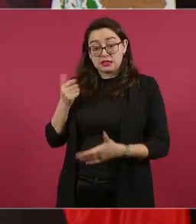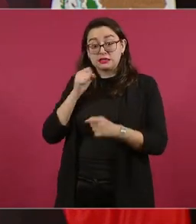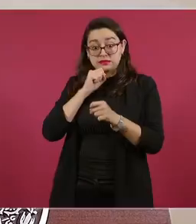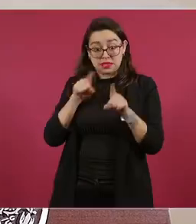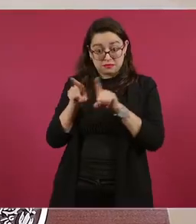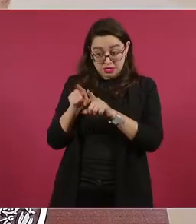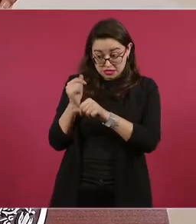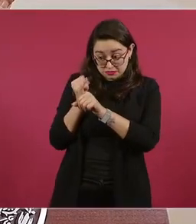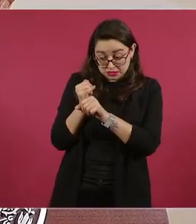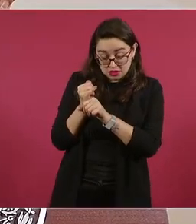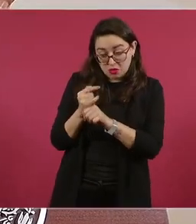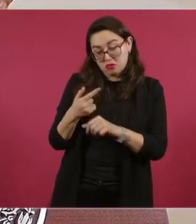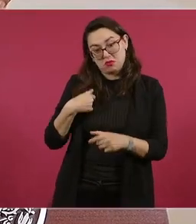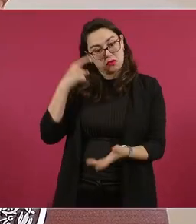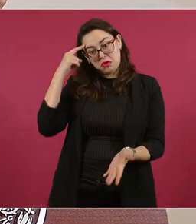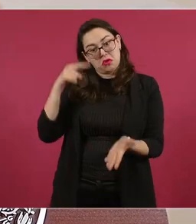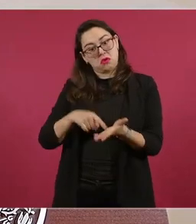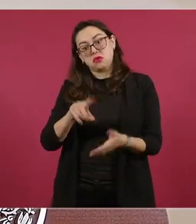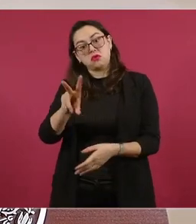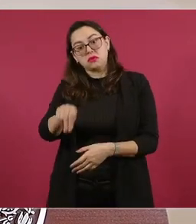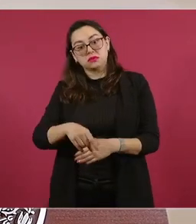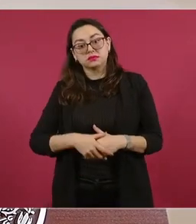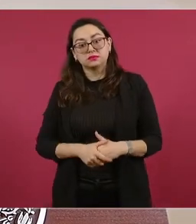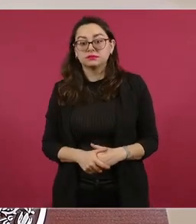Según yo, no.